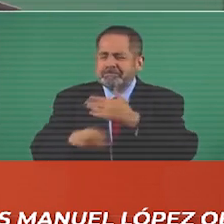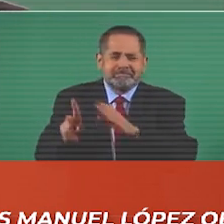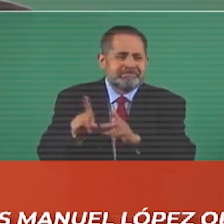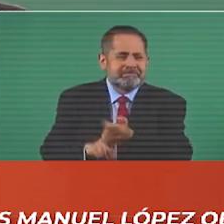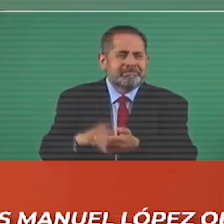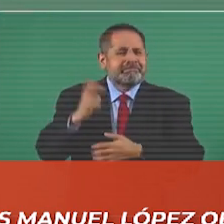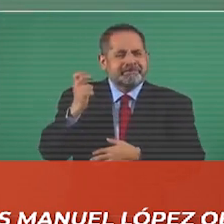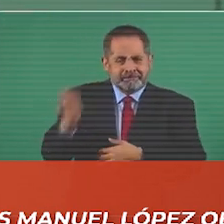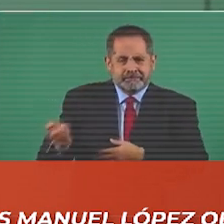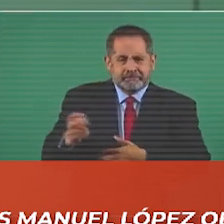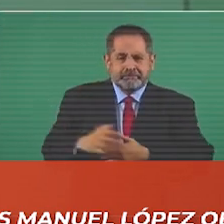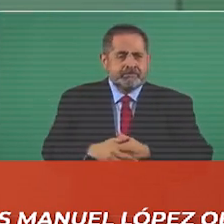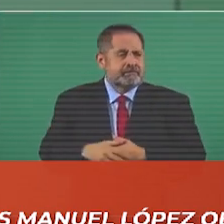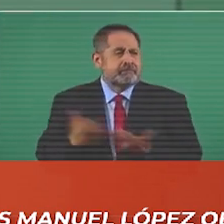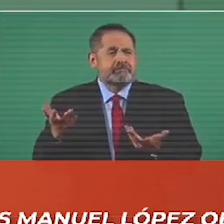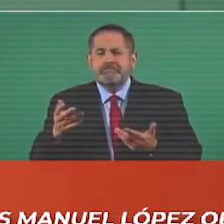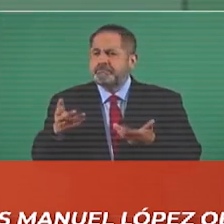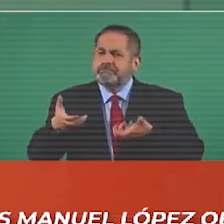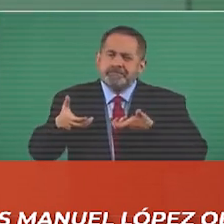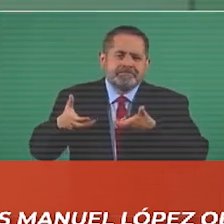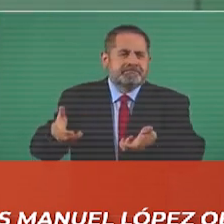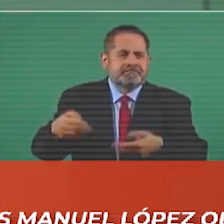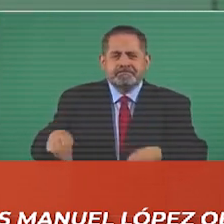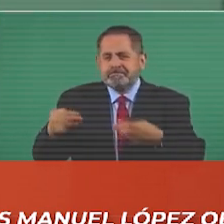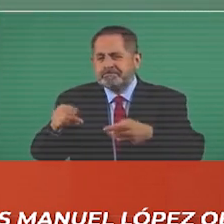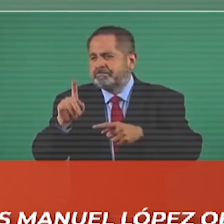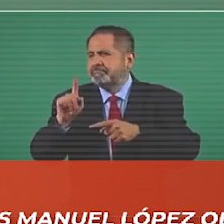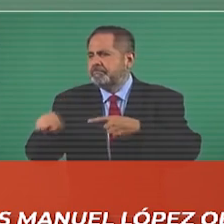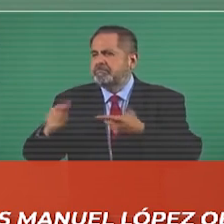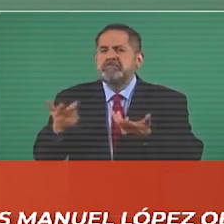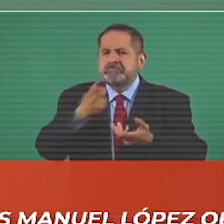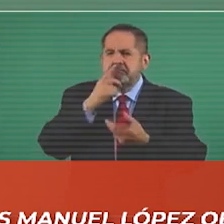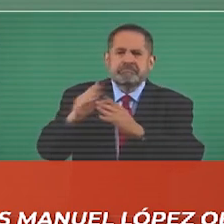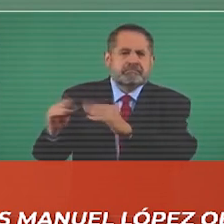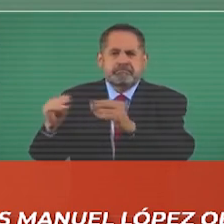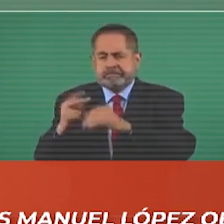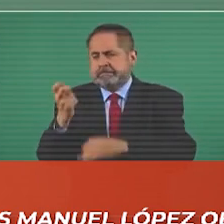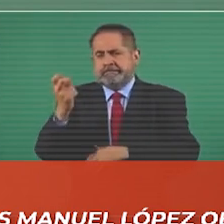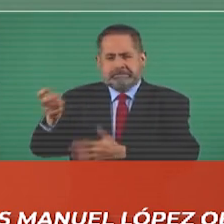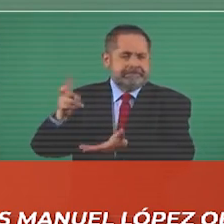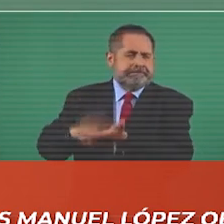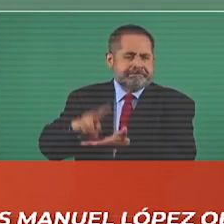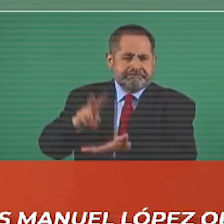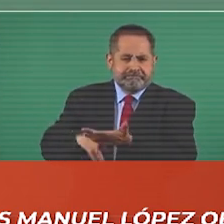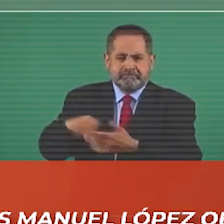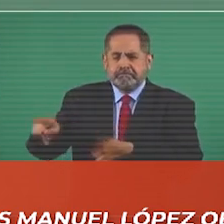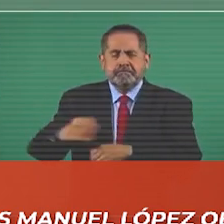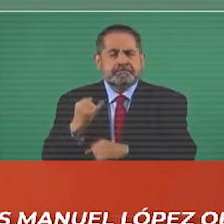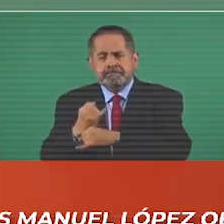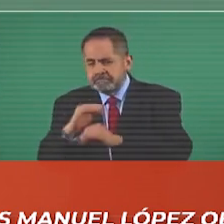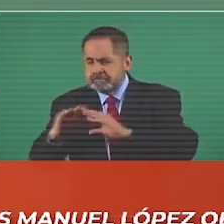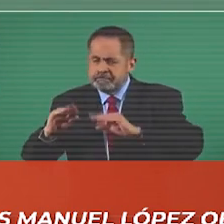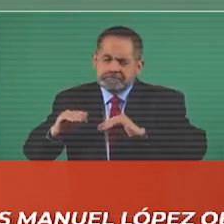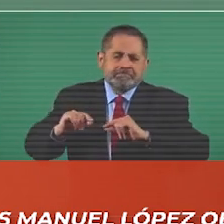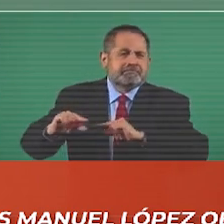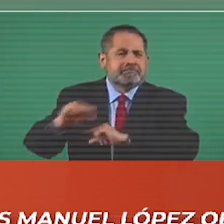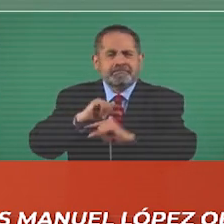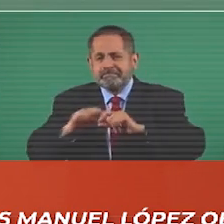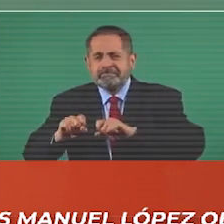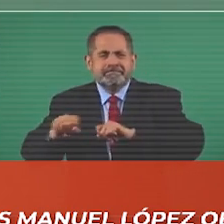es la opinión en la plaza pública, es la opinión en las redes sociales,